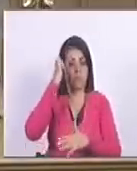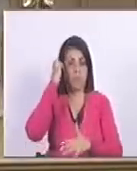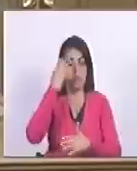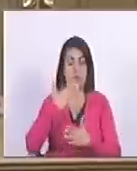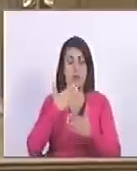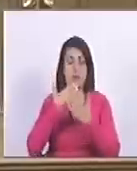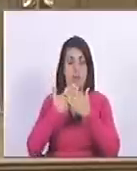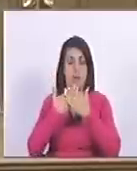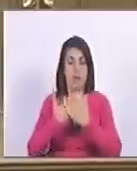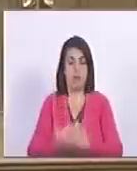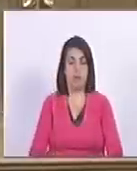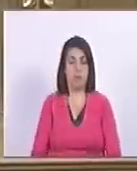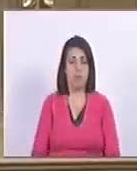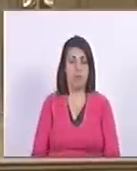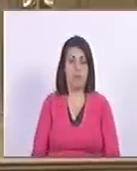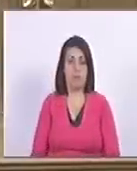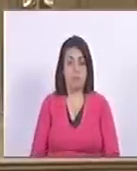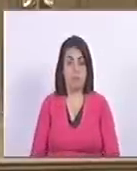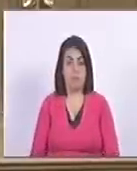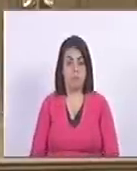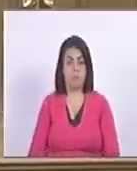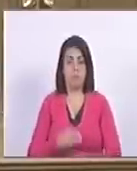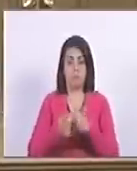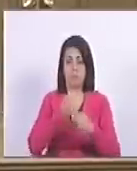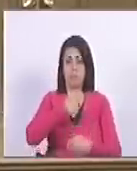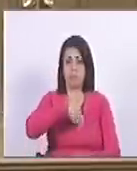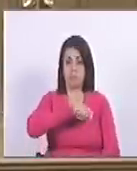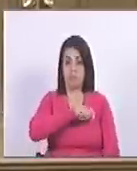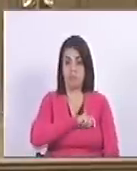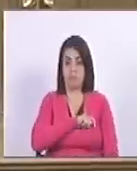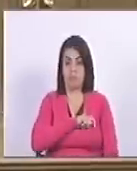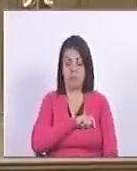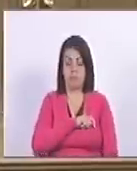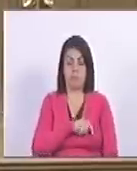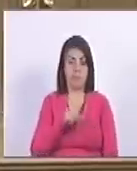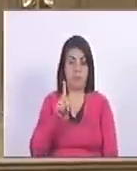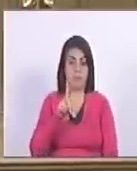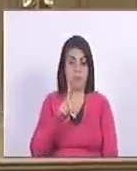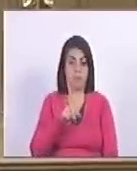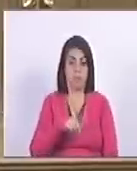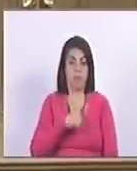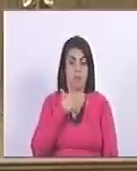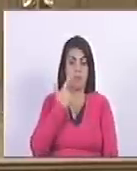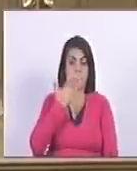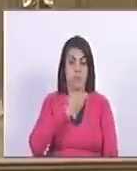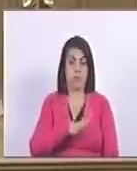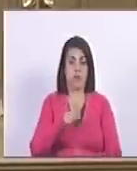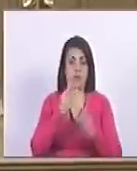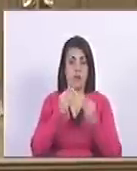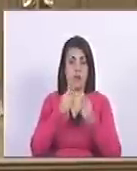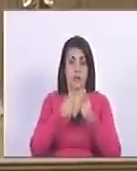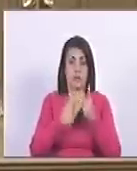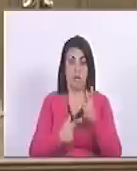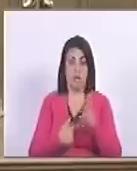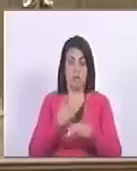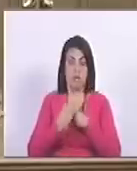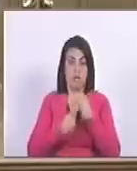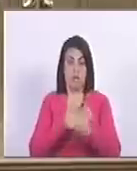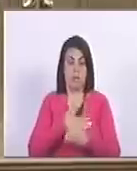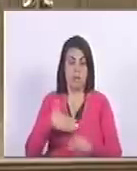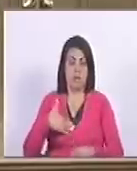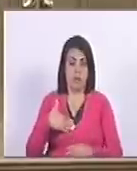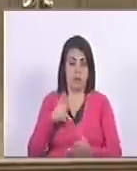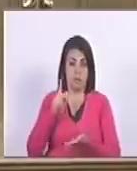verbigracia, los migrantes marroquíes en España, que mueren por centenares en su intento